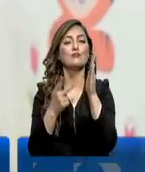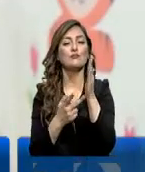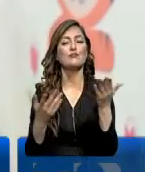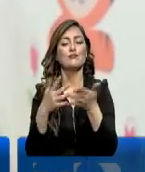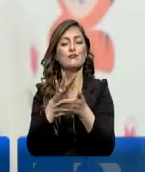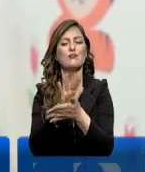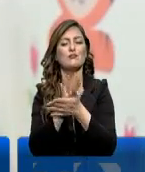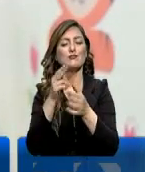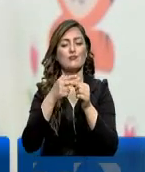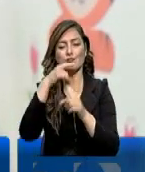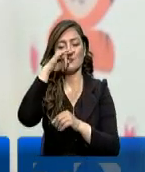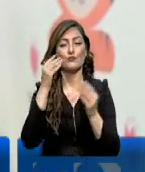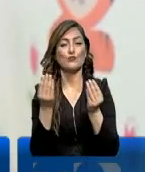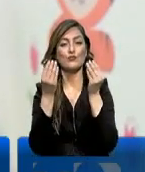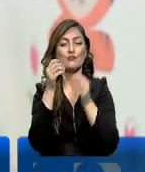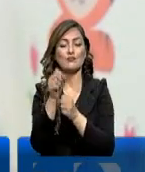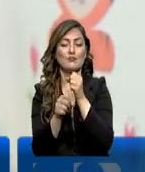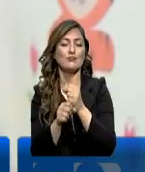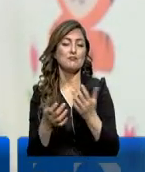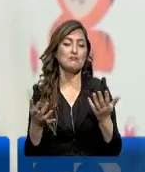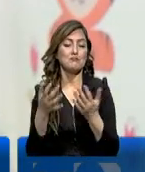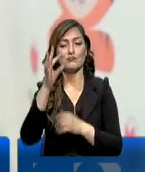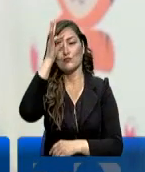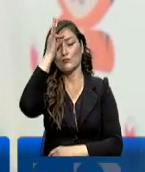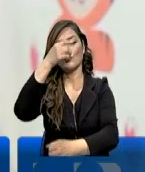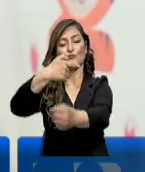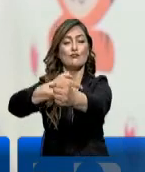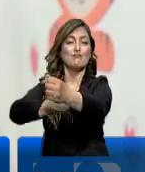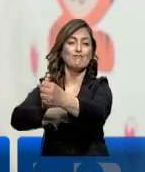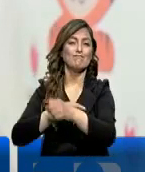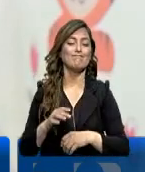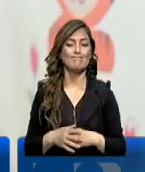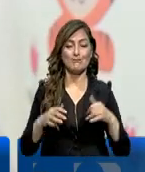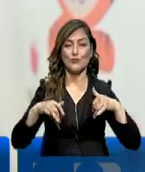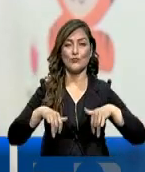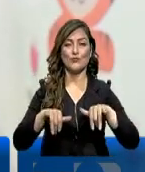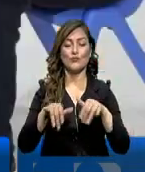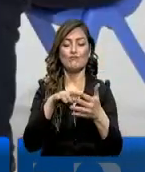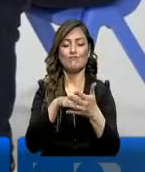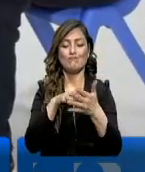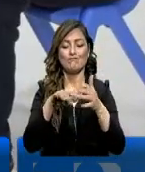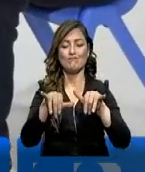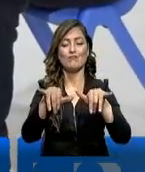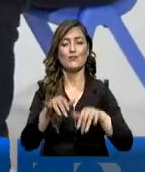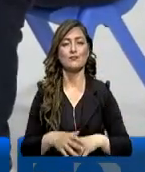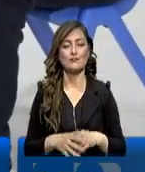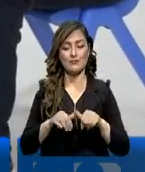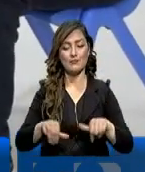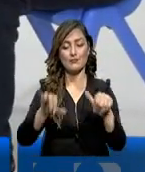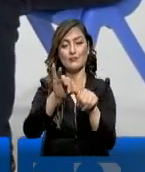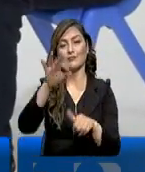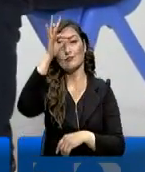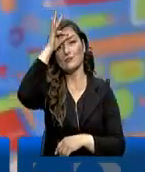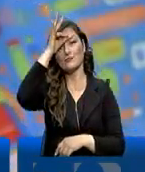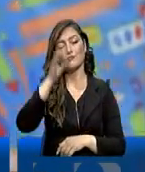niños y adolescentes también por la edad que están hospitalizados tengan una continuidad de sus estudios. Las aulas hospitalarias es